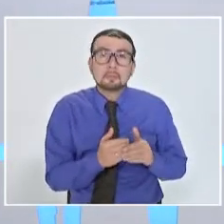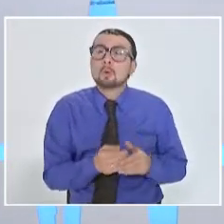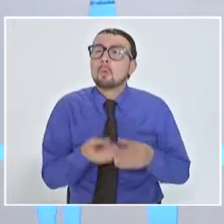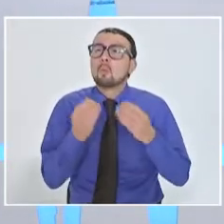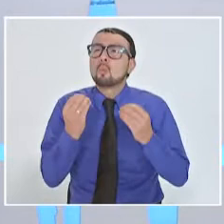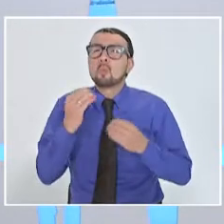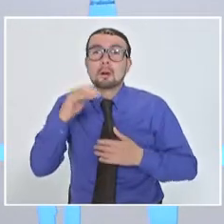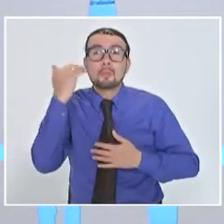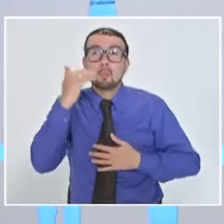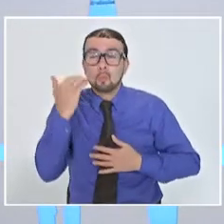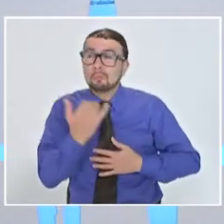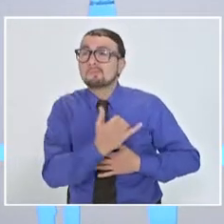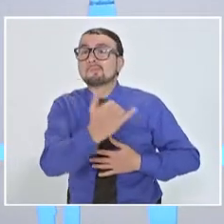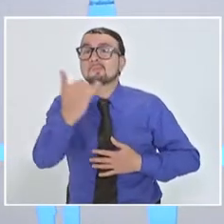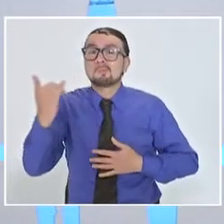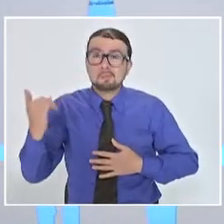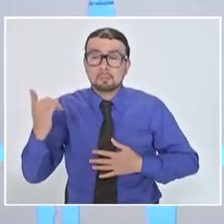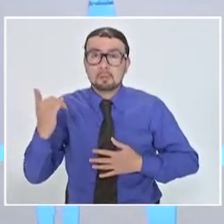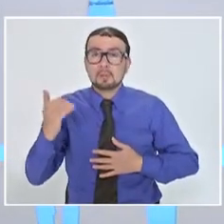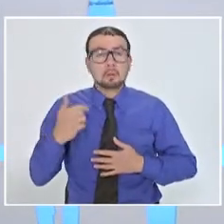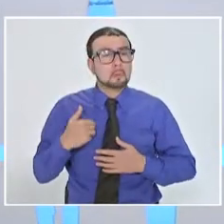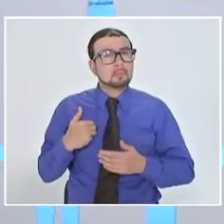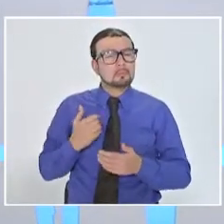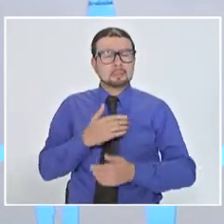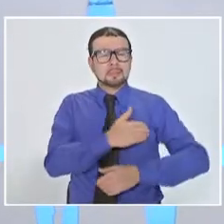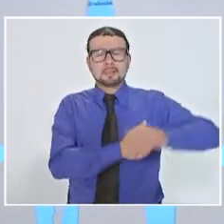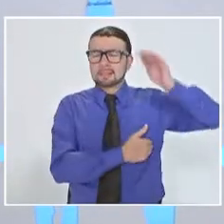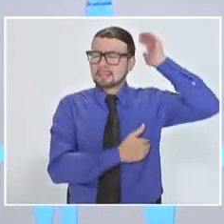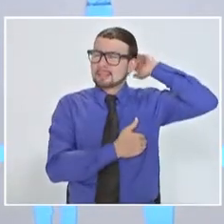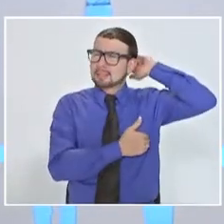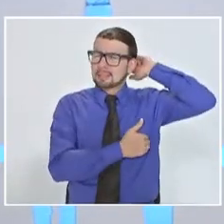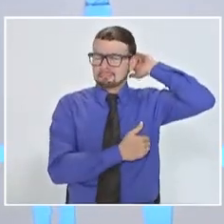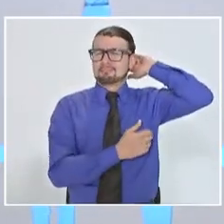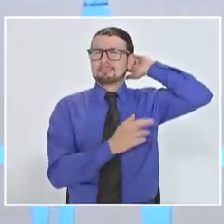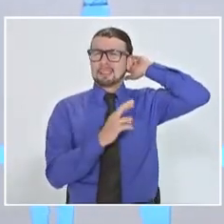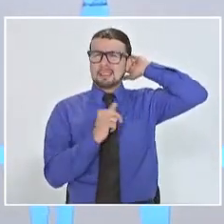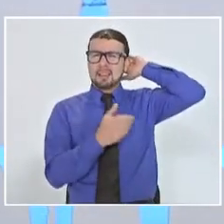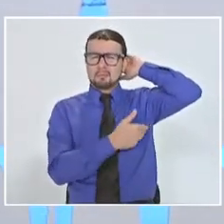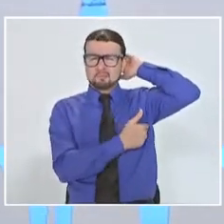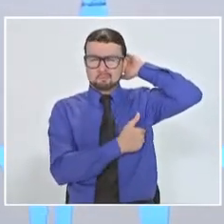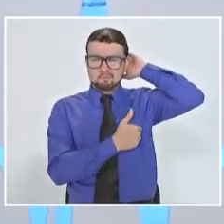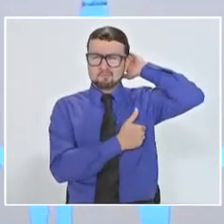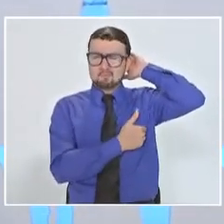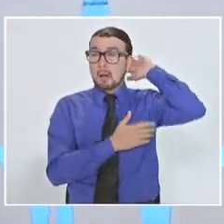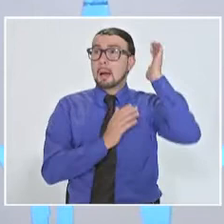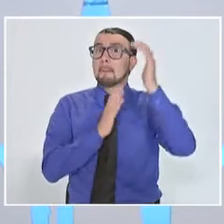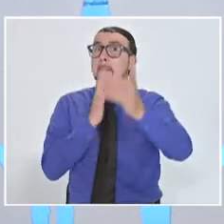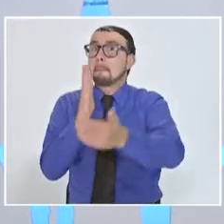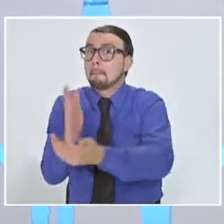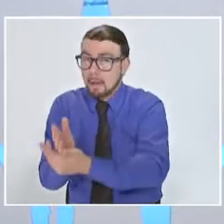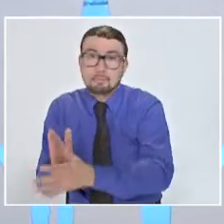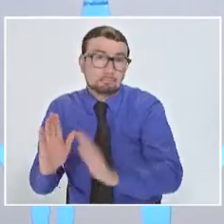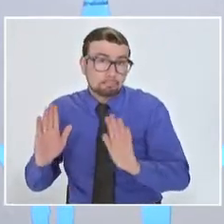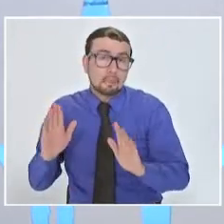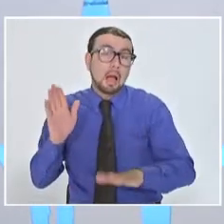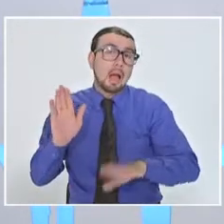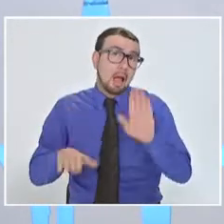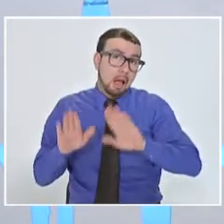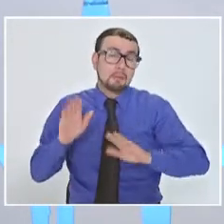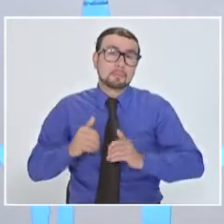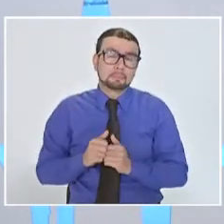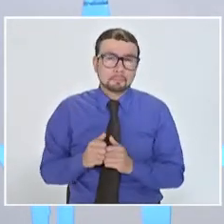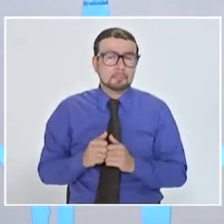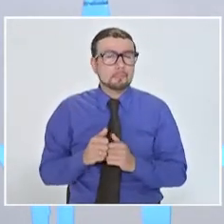tienen su diagnóstico, lo hacen porque se tocan una masa a nivel axilar. Entonces hay un capítulo